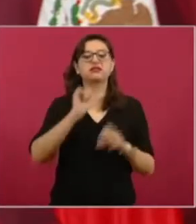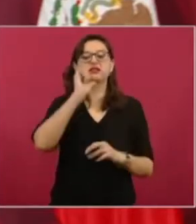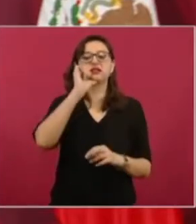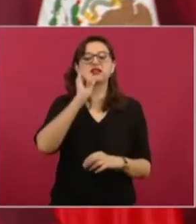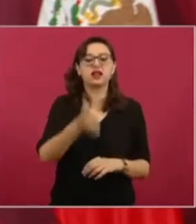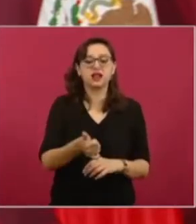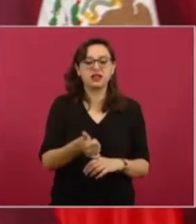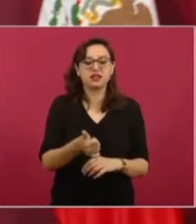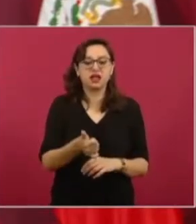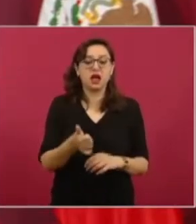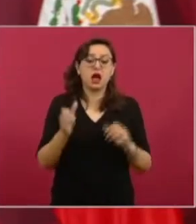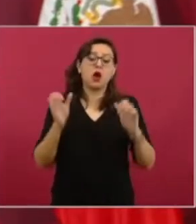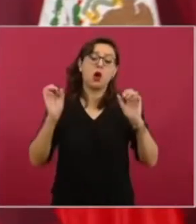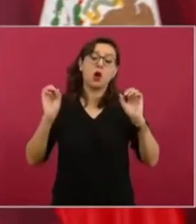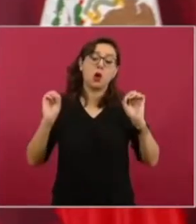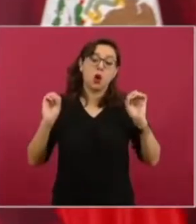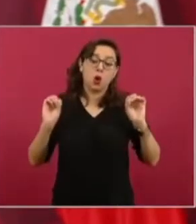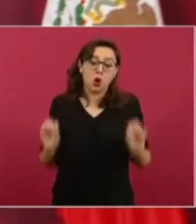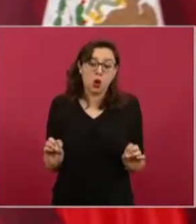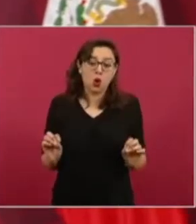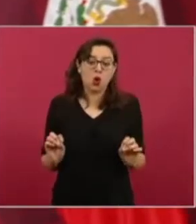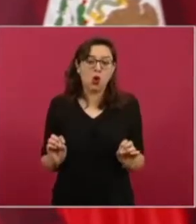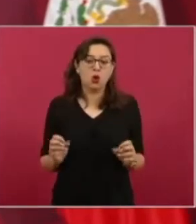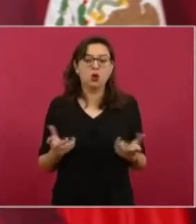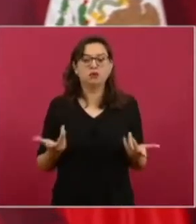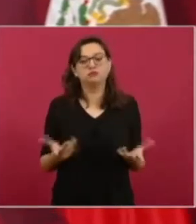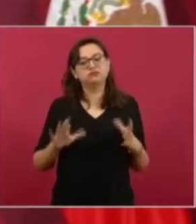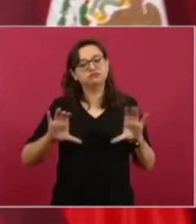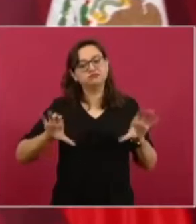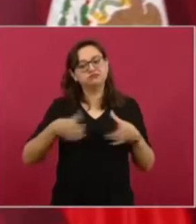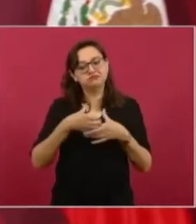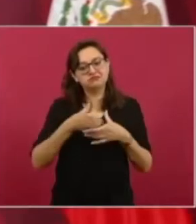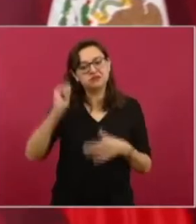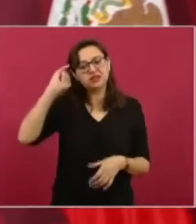o estaba habitado por comunidades mayas